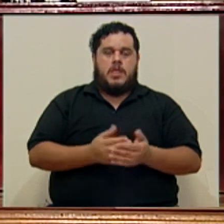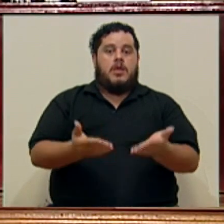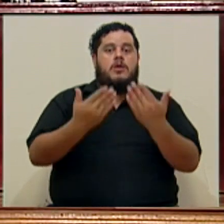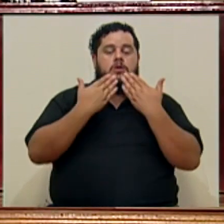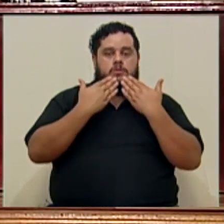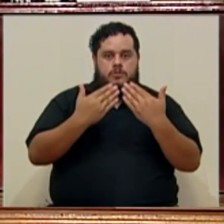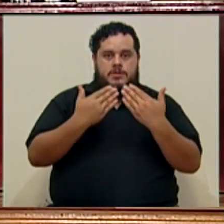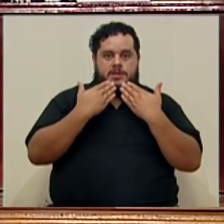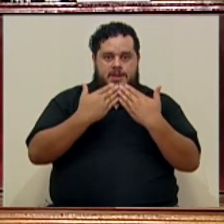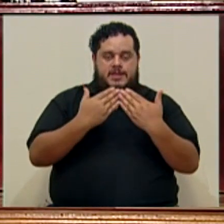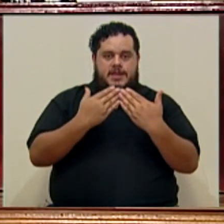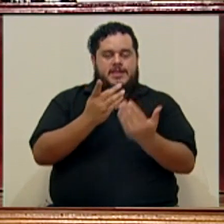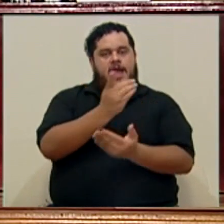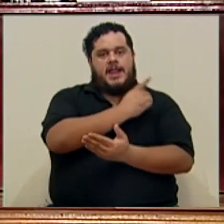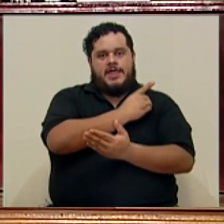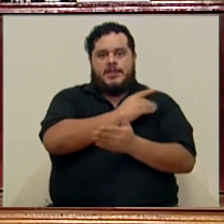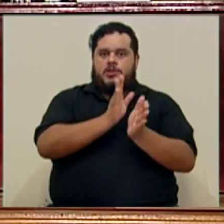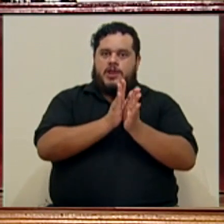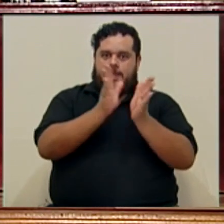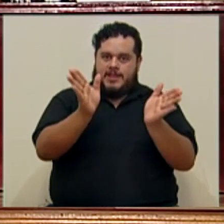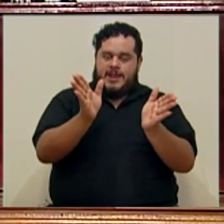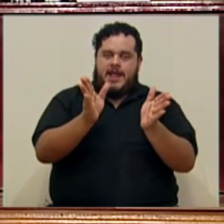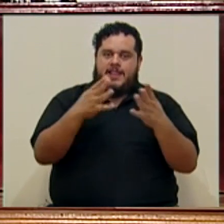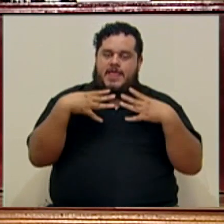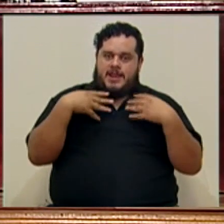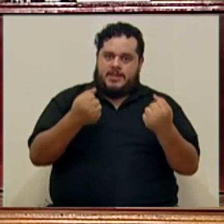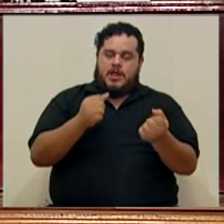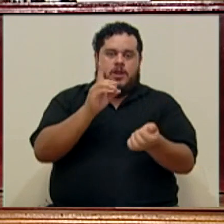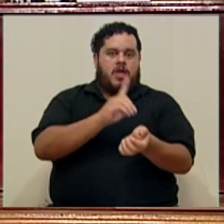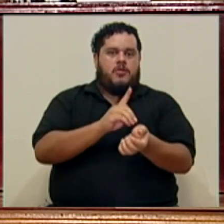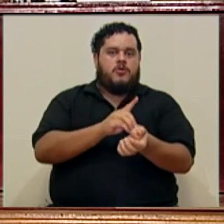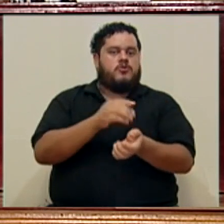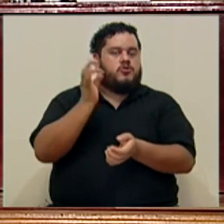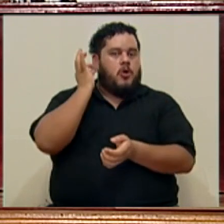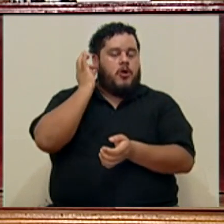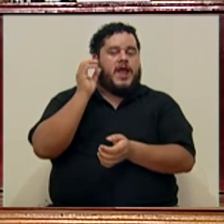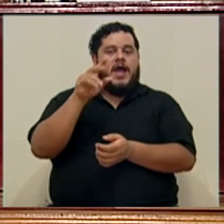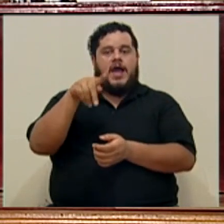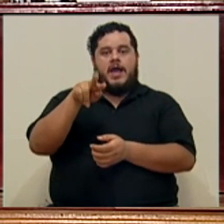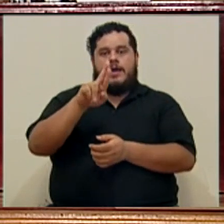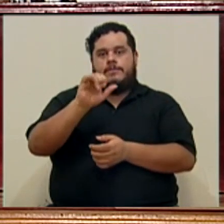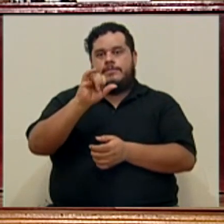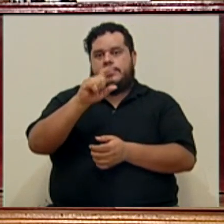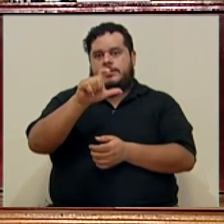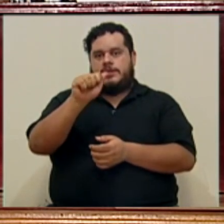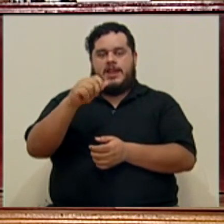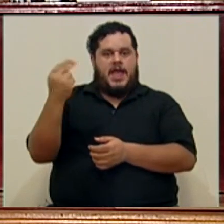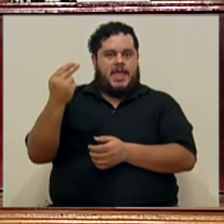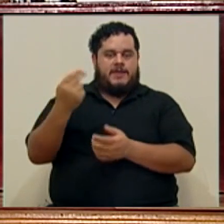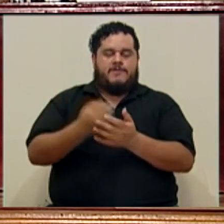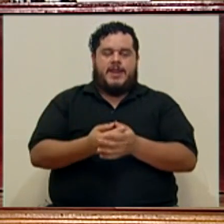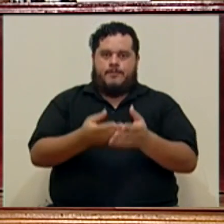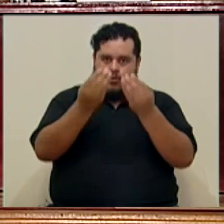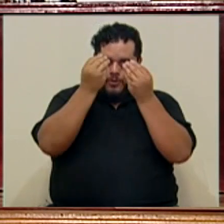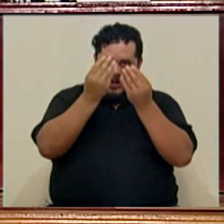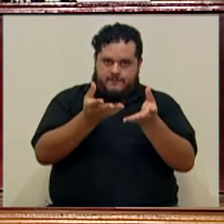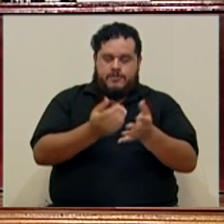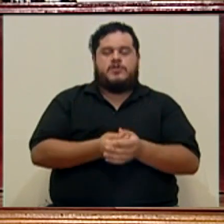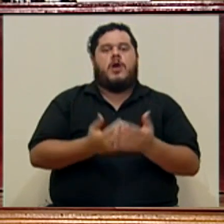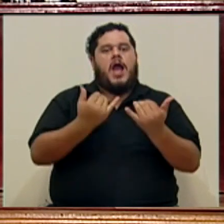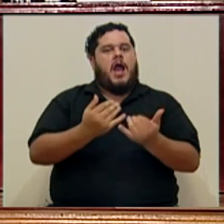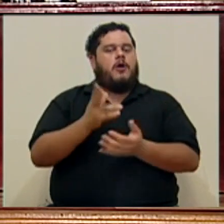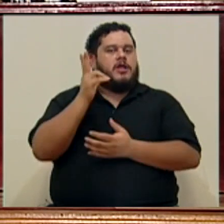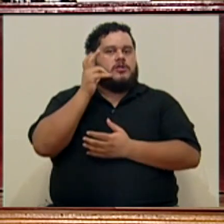Muchas gracias a la Directora General de la Salud, la doctora Priscila Herrera, por el reporte ofrecido. A continuación, escucharemos